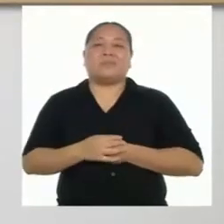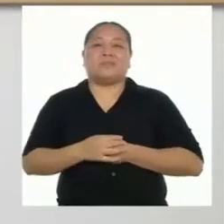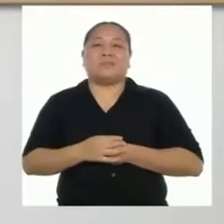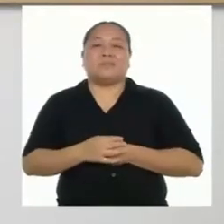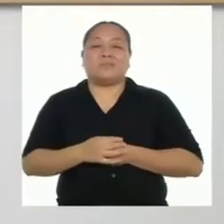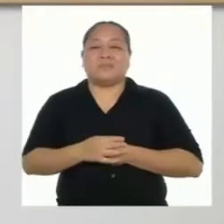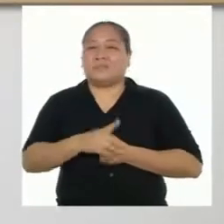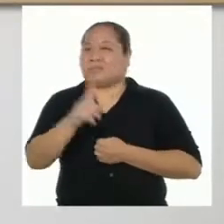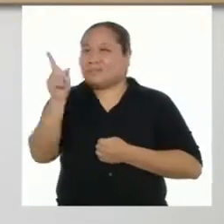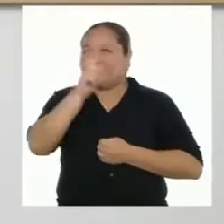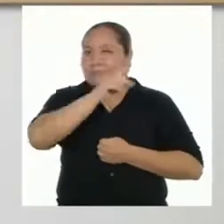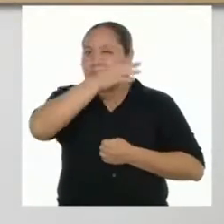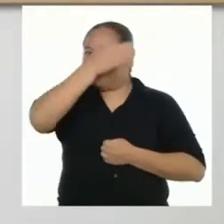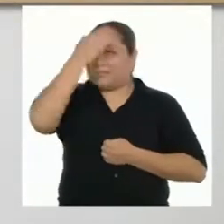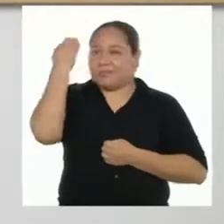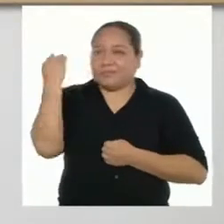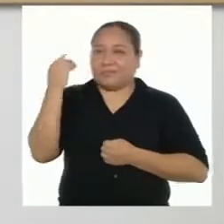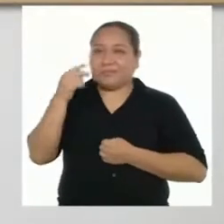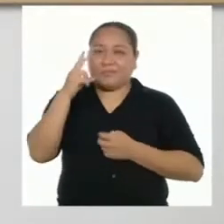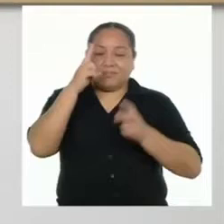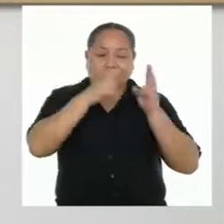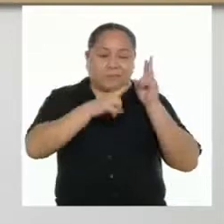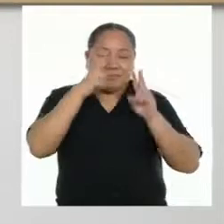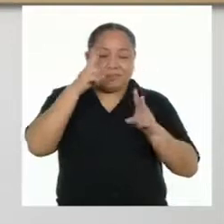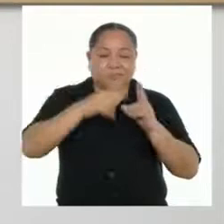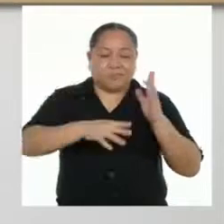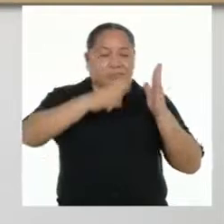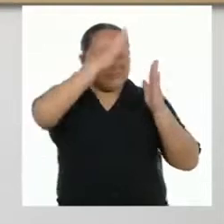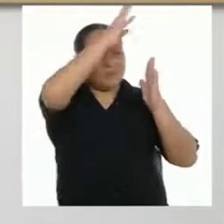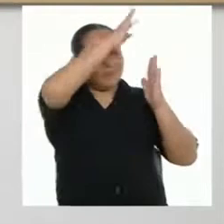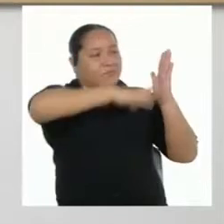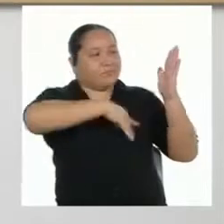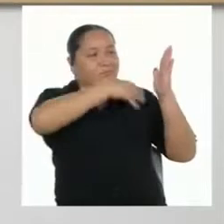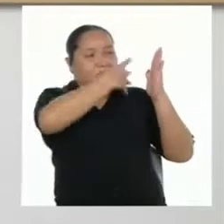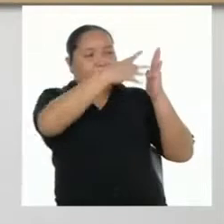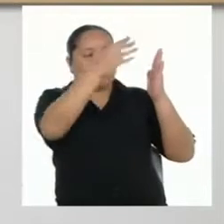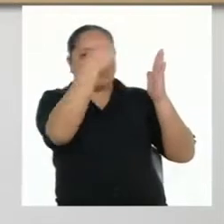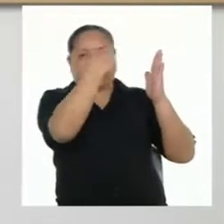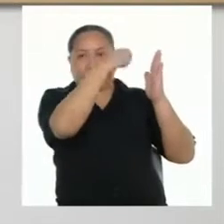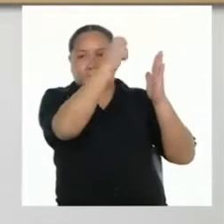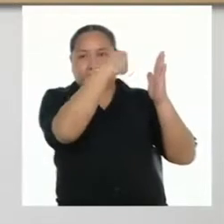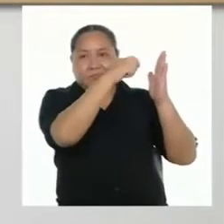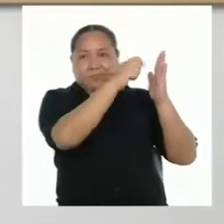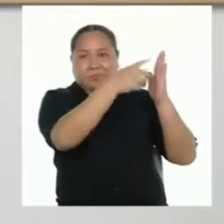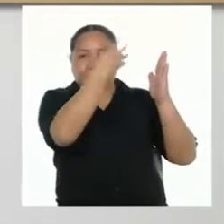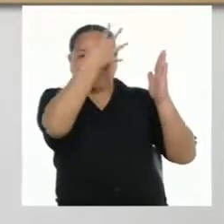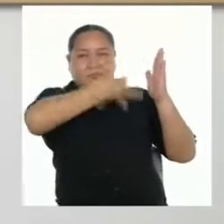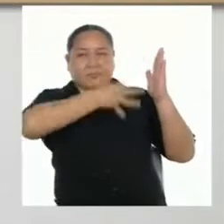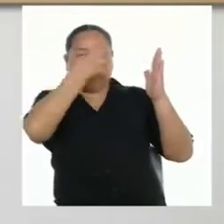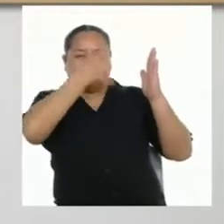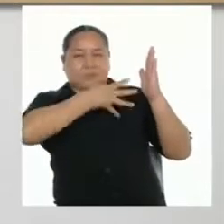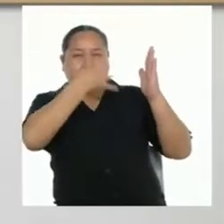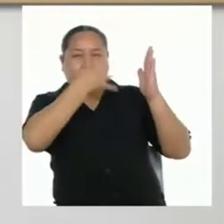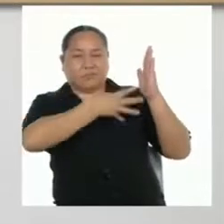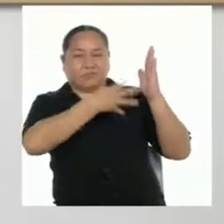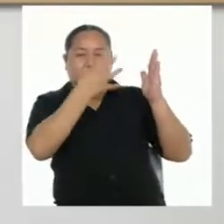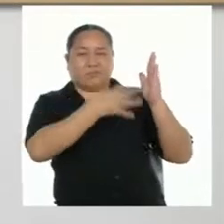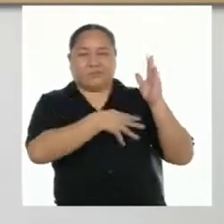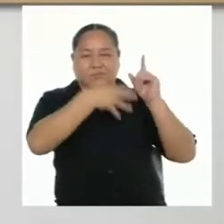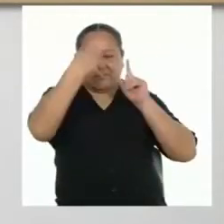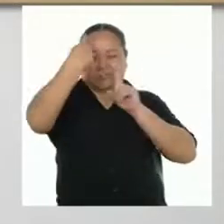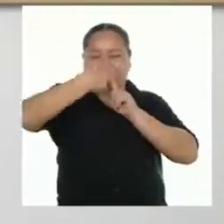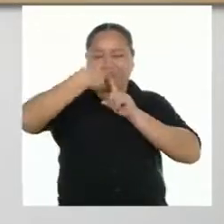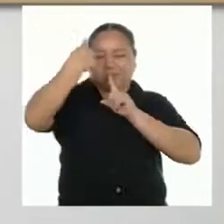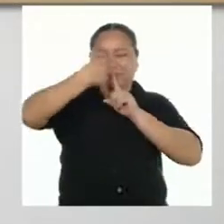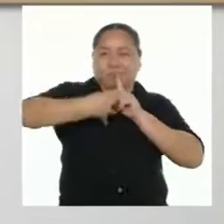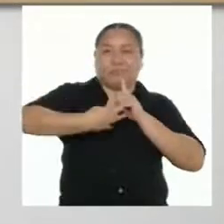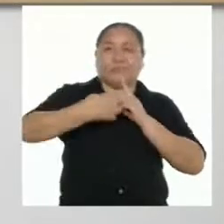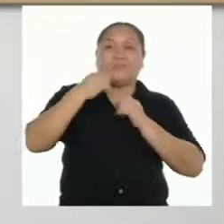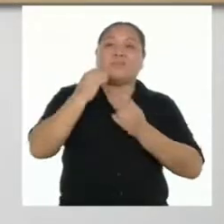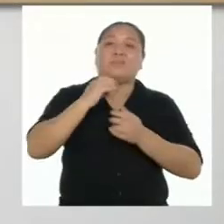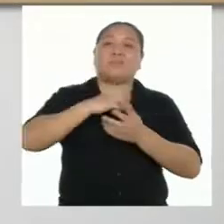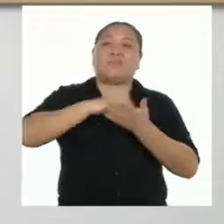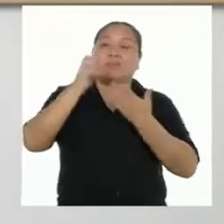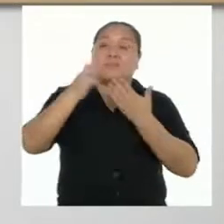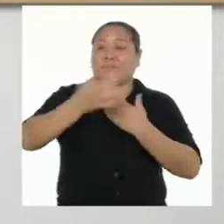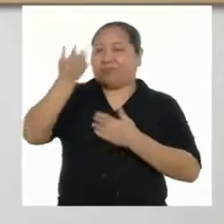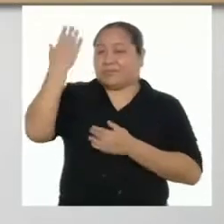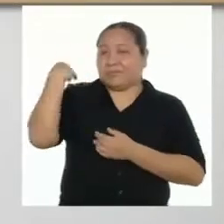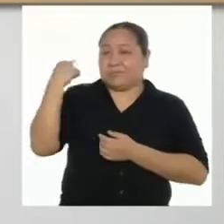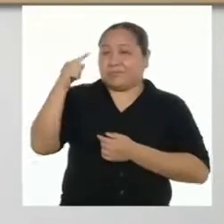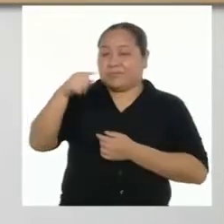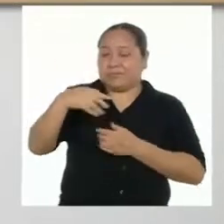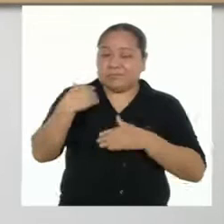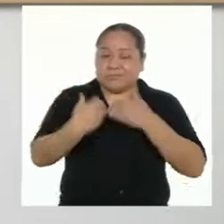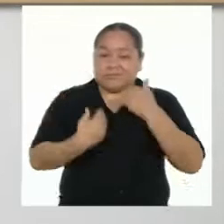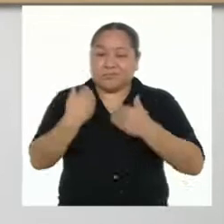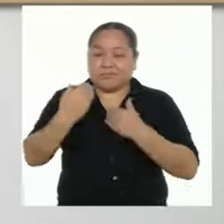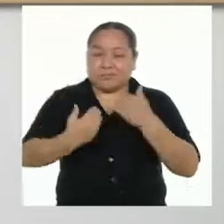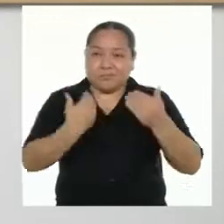chicos. No se olviden de revisar los criterios de evaluación que presentamos en el programa anterior, para que puedan valorar los logros y el